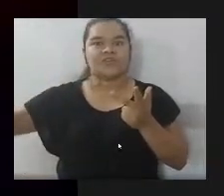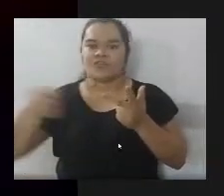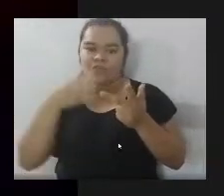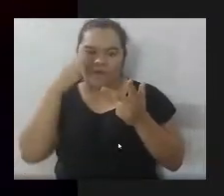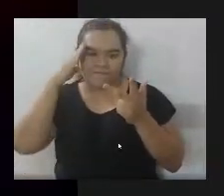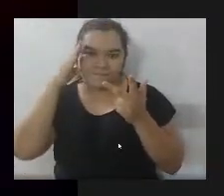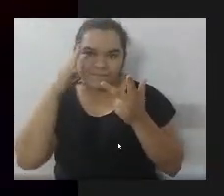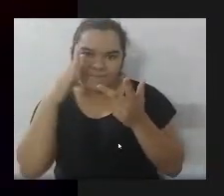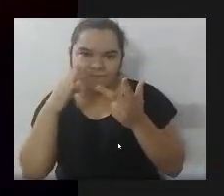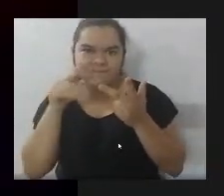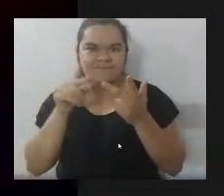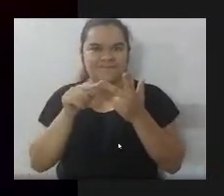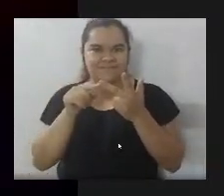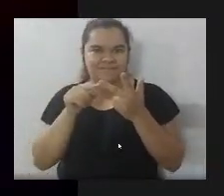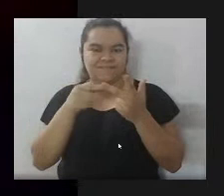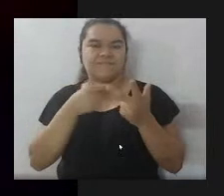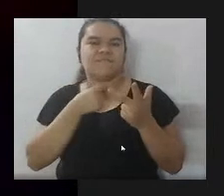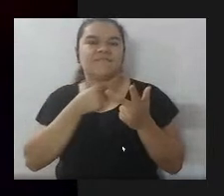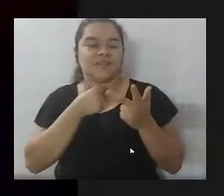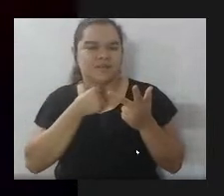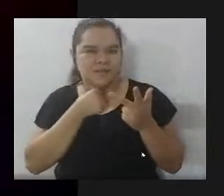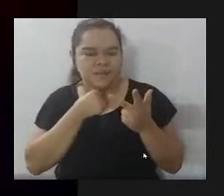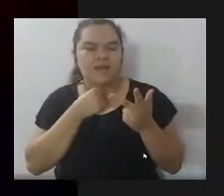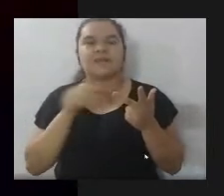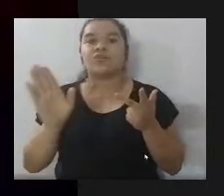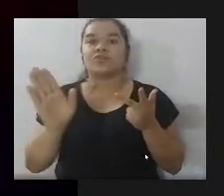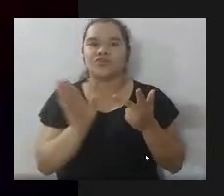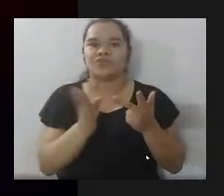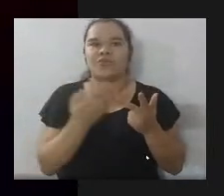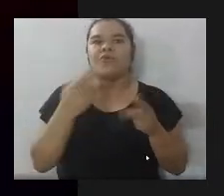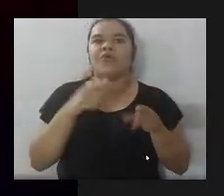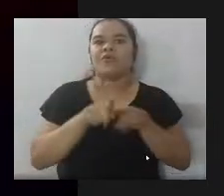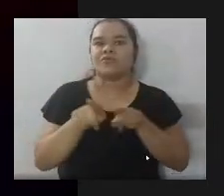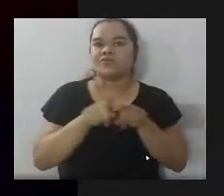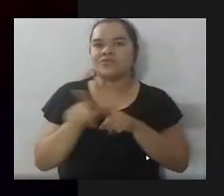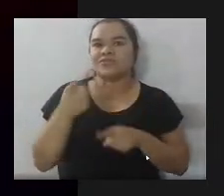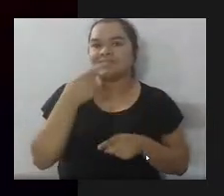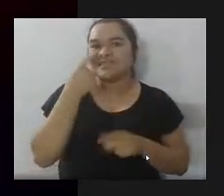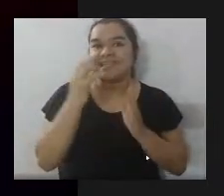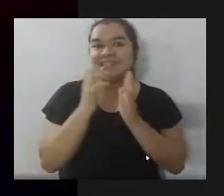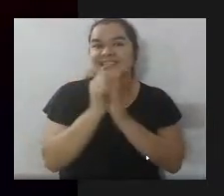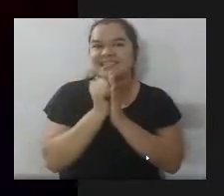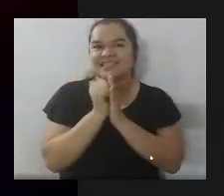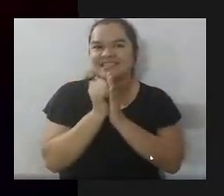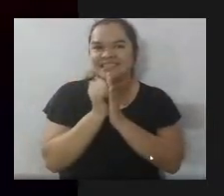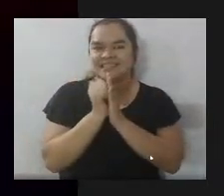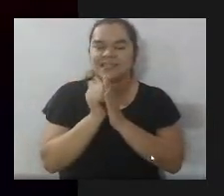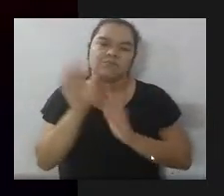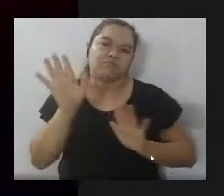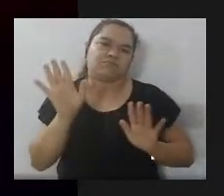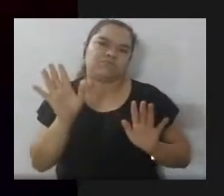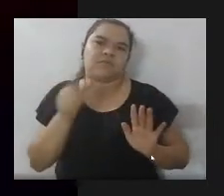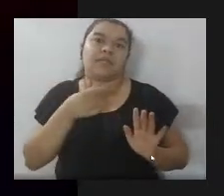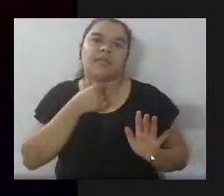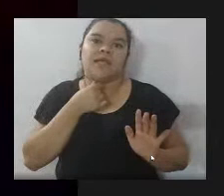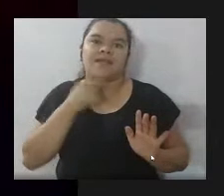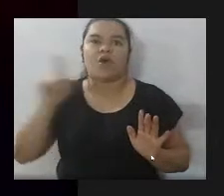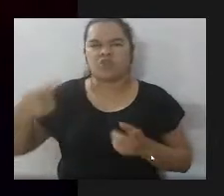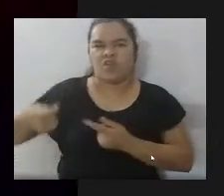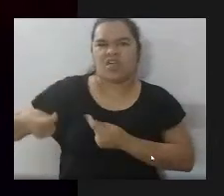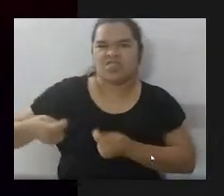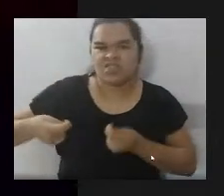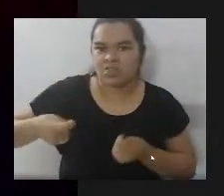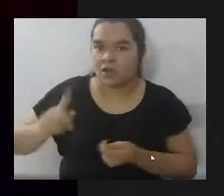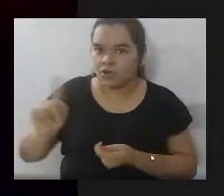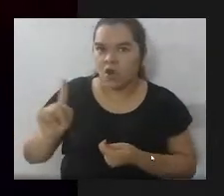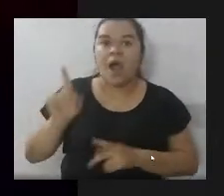todos apuntan, a todos, el que ingresa en la facultad por la propia voluntad, nadie le está